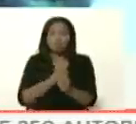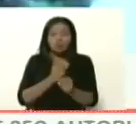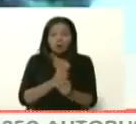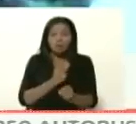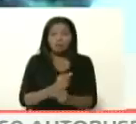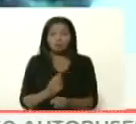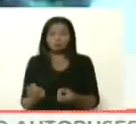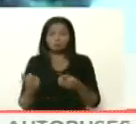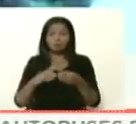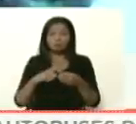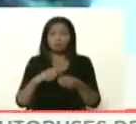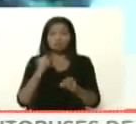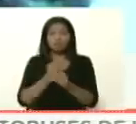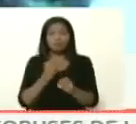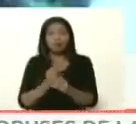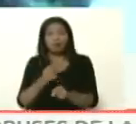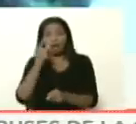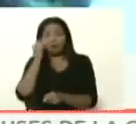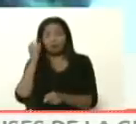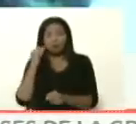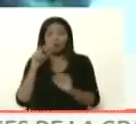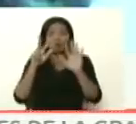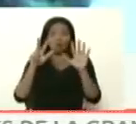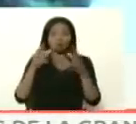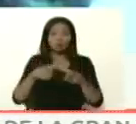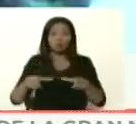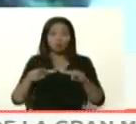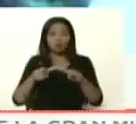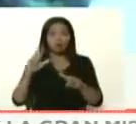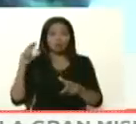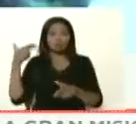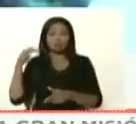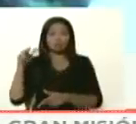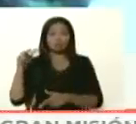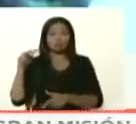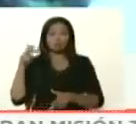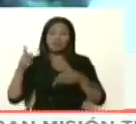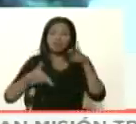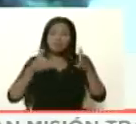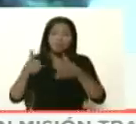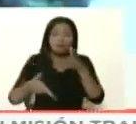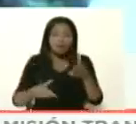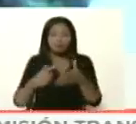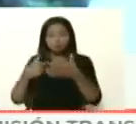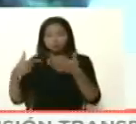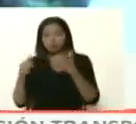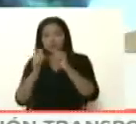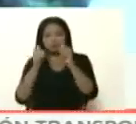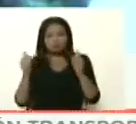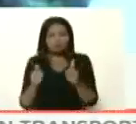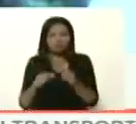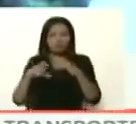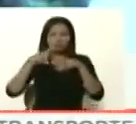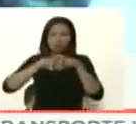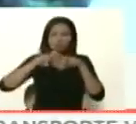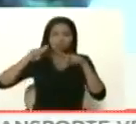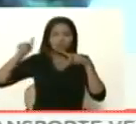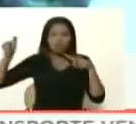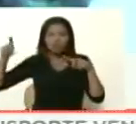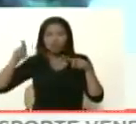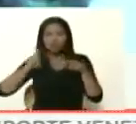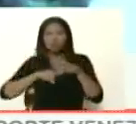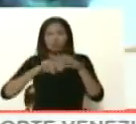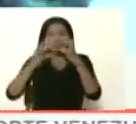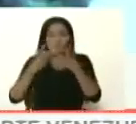presidente, por trabajadores de las 8 grandes áreas del metro, de estaciones, de tráfico, de sistema por cable, de administrativo,